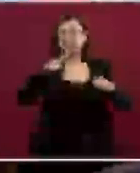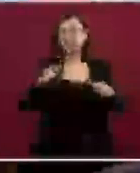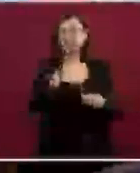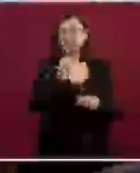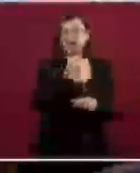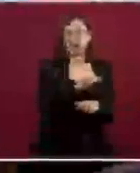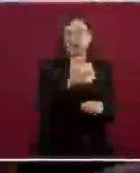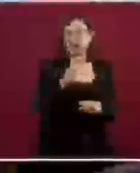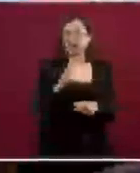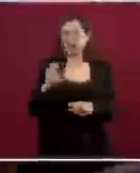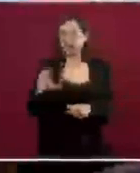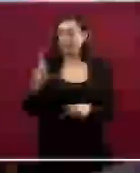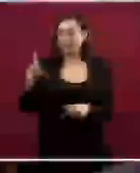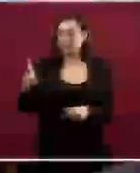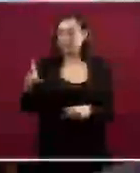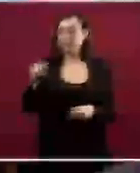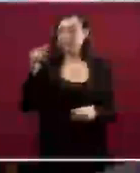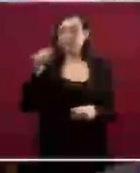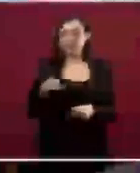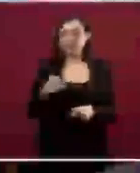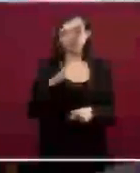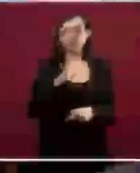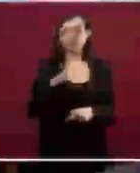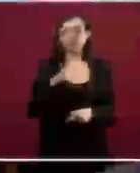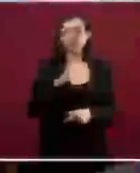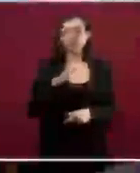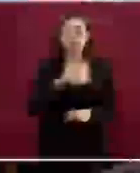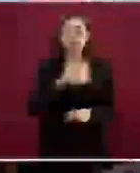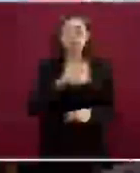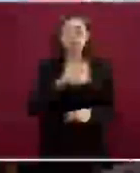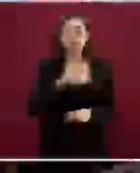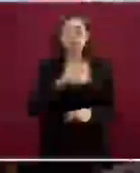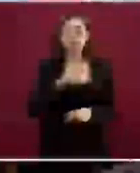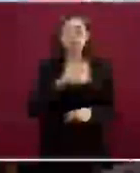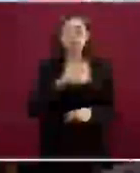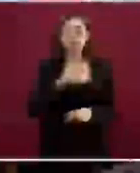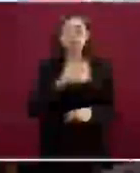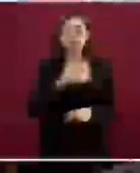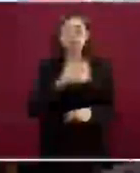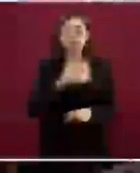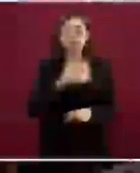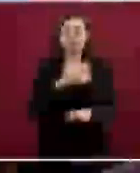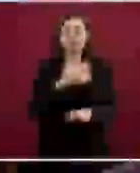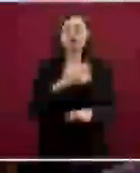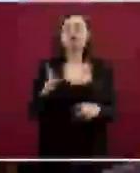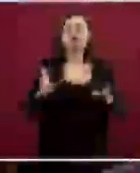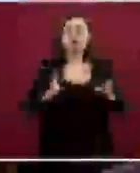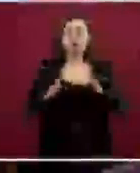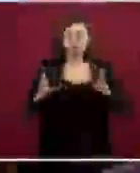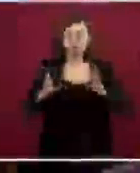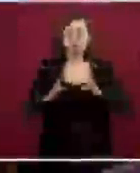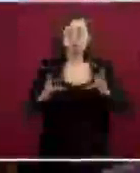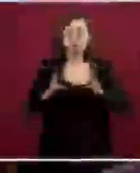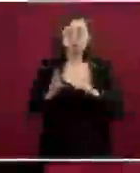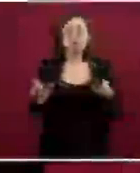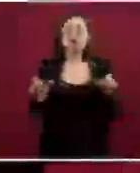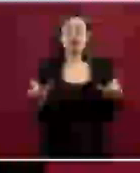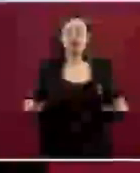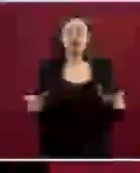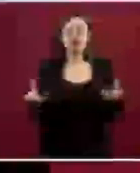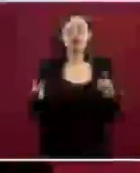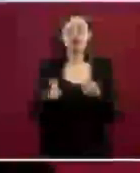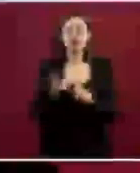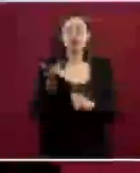aquí participaban tropas de la jurisdicción de la novena zona militar y de la guardia nacional